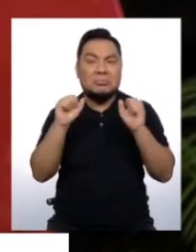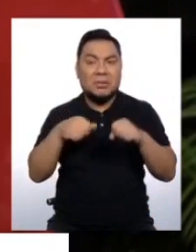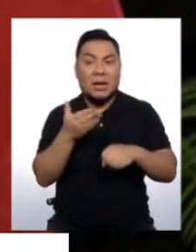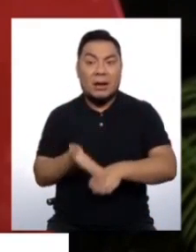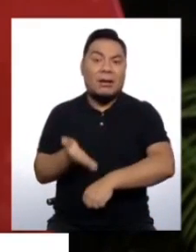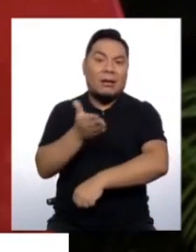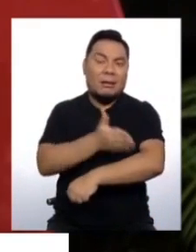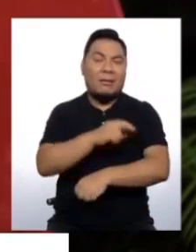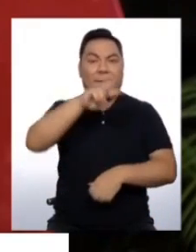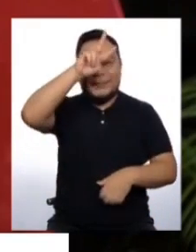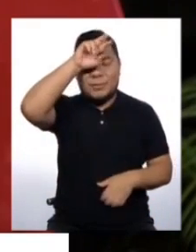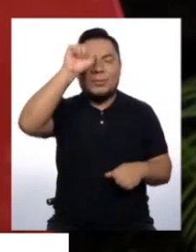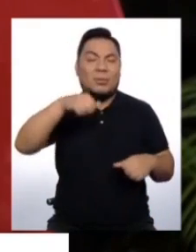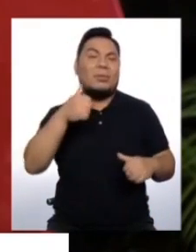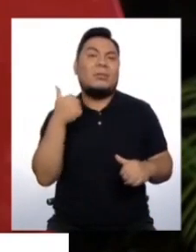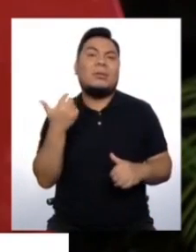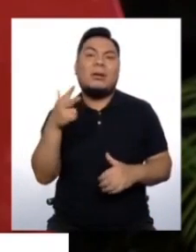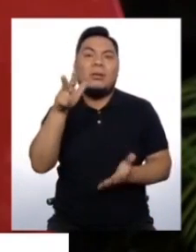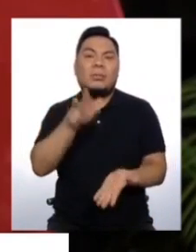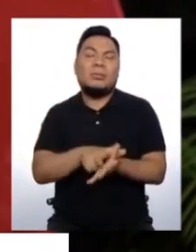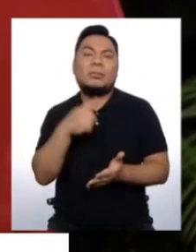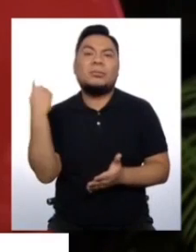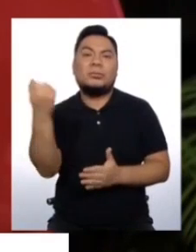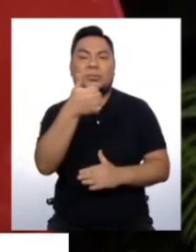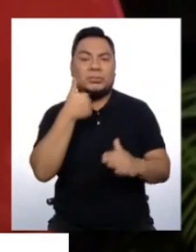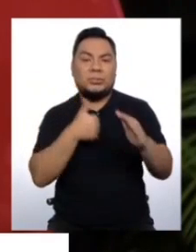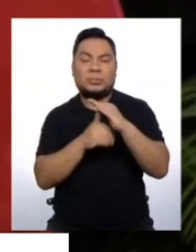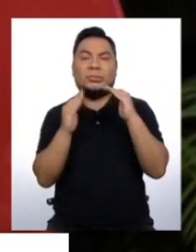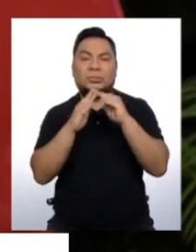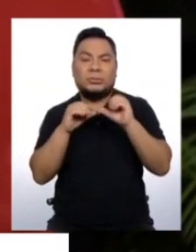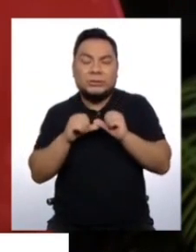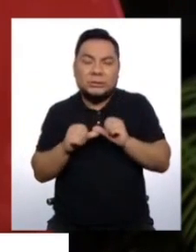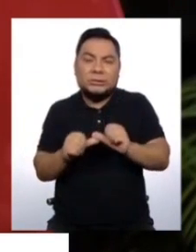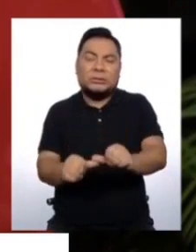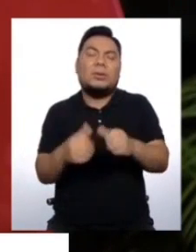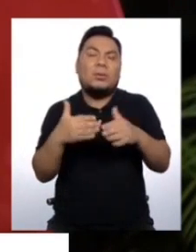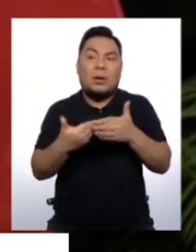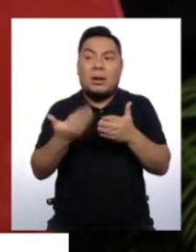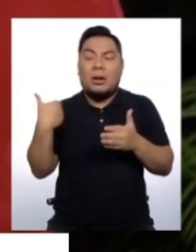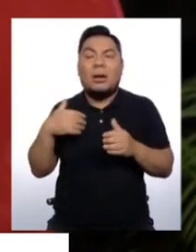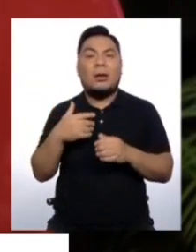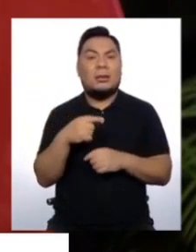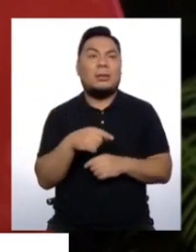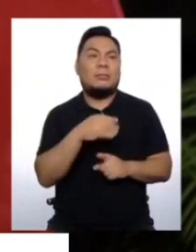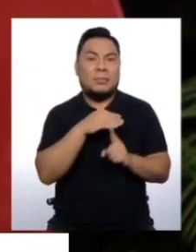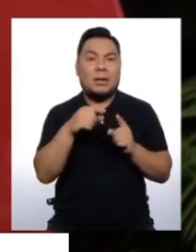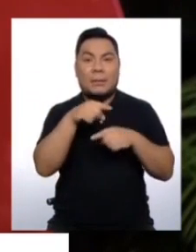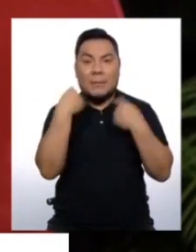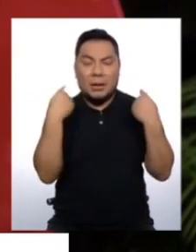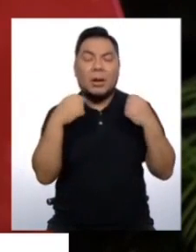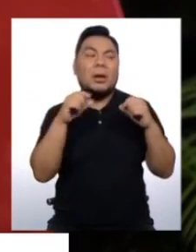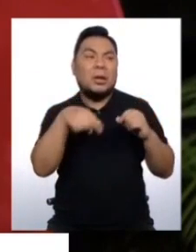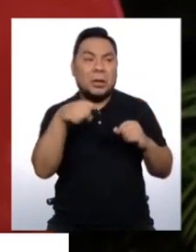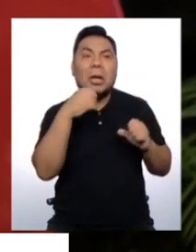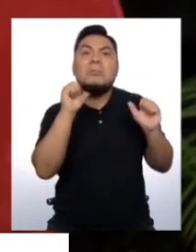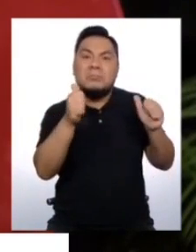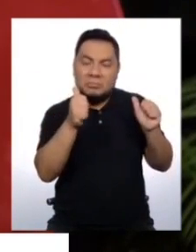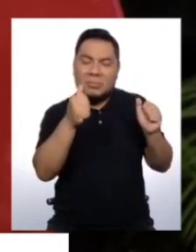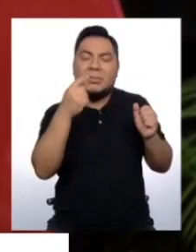Perú haya declarado el estado de emergencia y la cuarentena a mediados de marzo. Si eso no hubiera